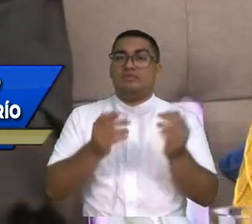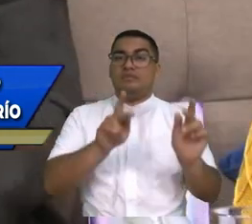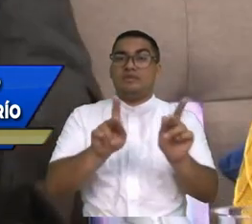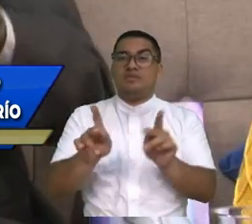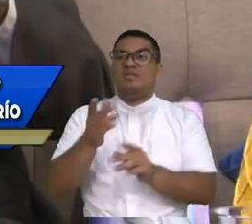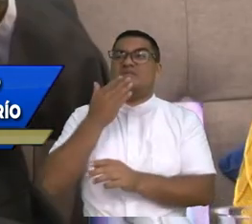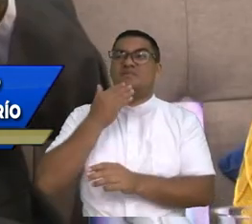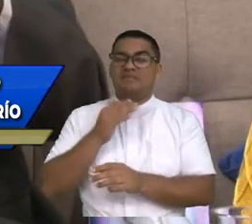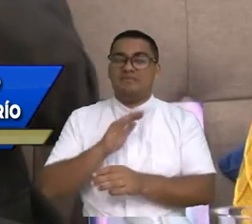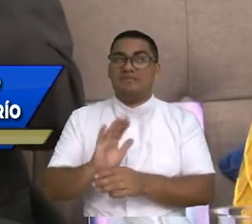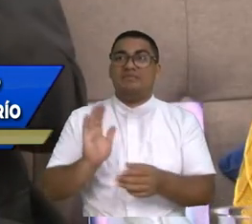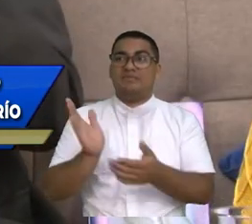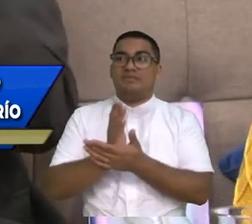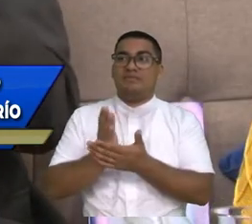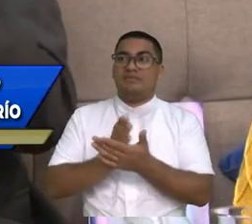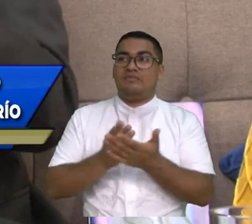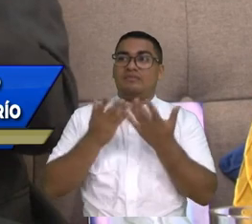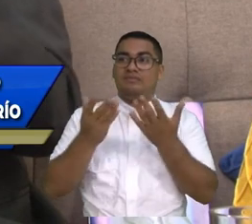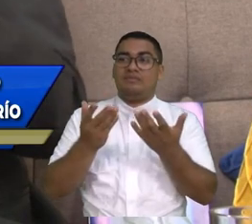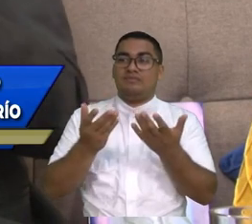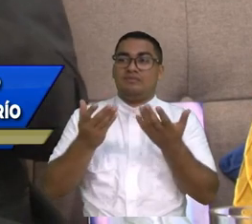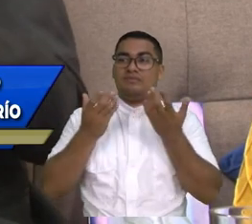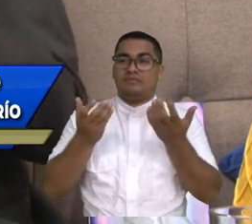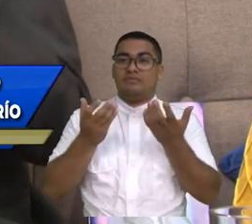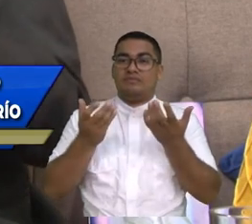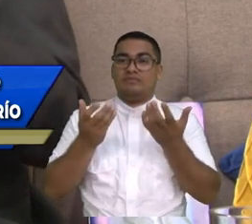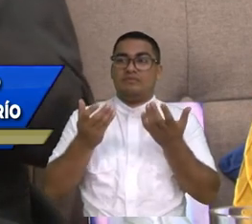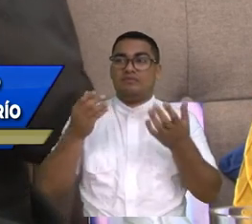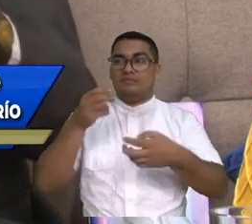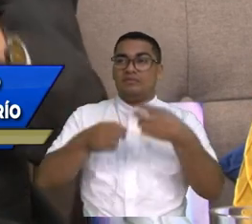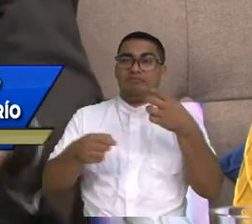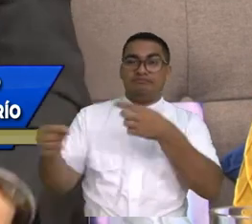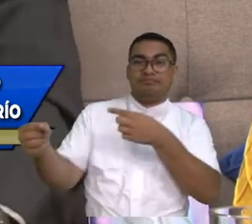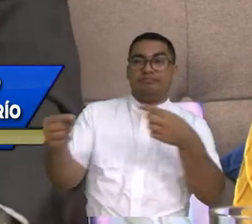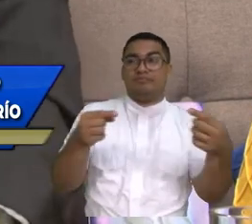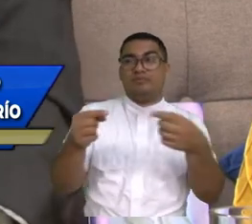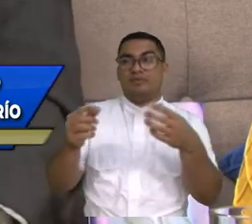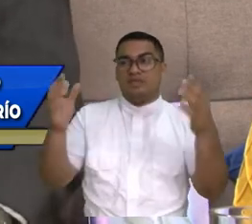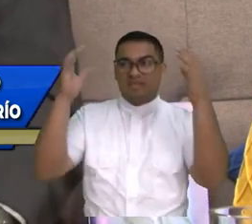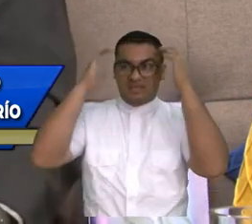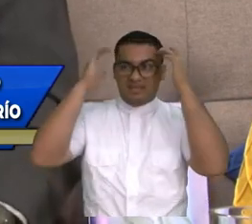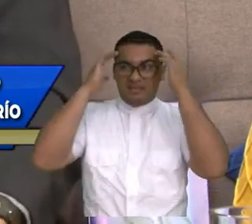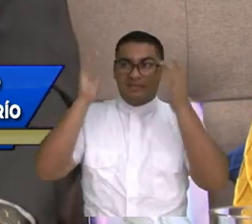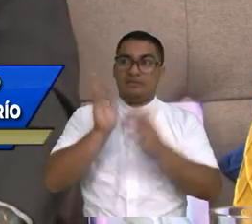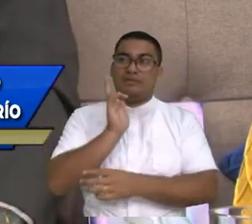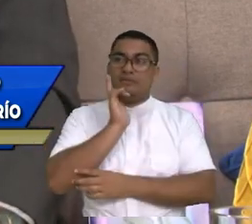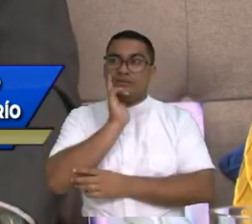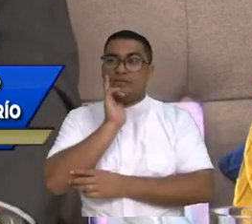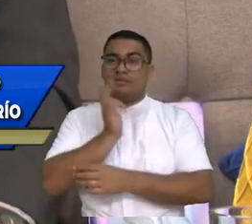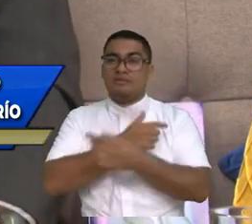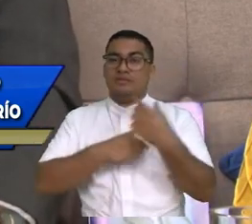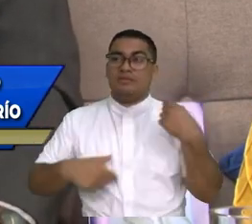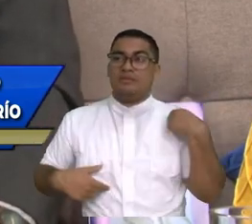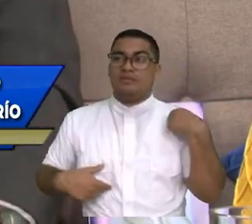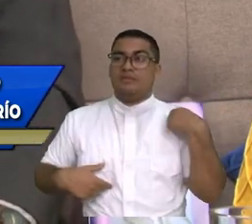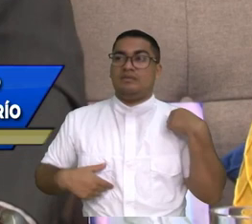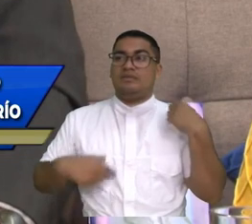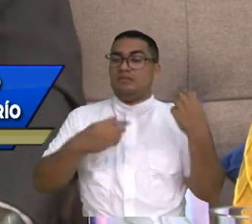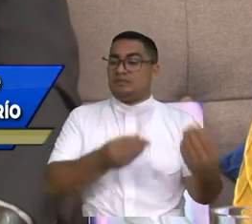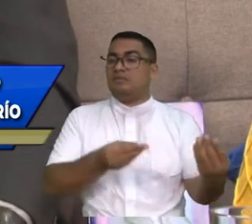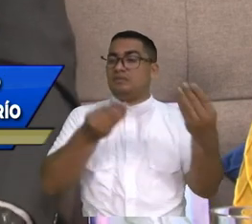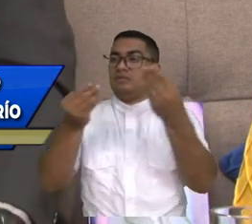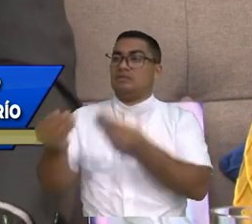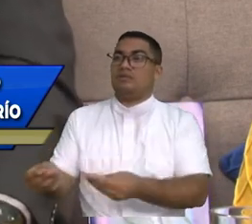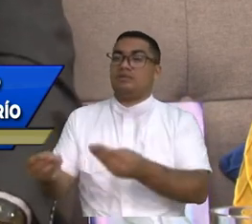intenciones, tramaron este conflicto pues, con el cerebro de Darío. Al final el presidente dice que el cerebro